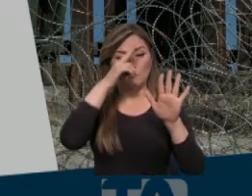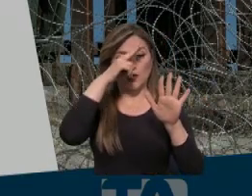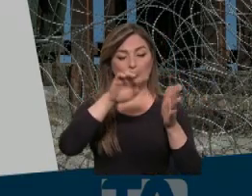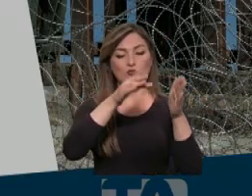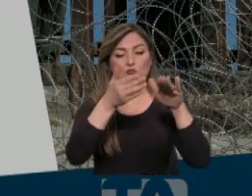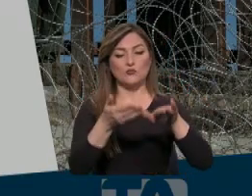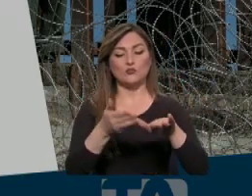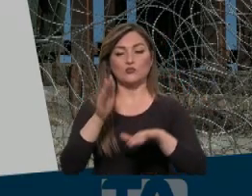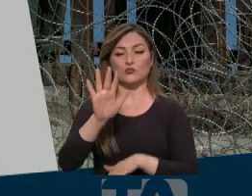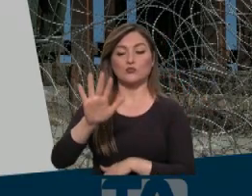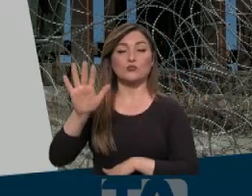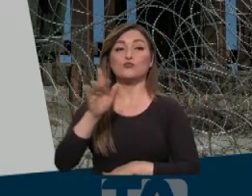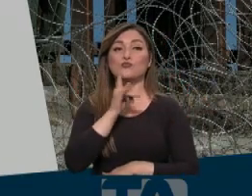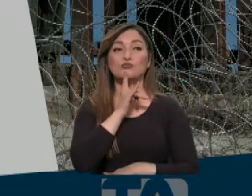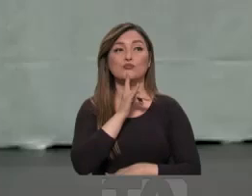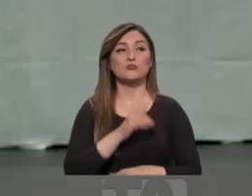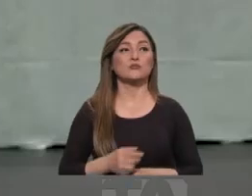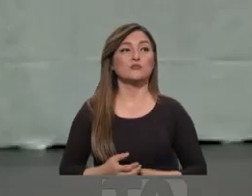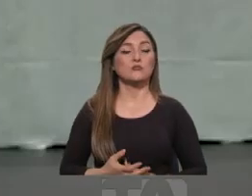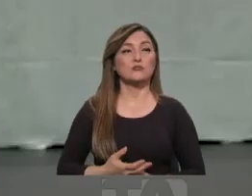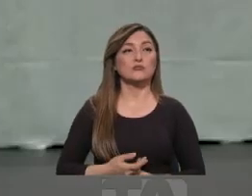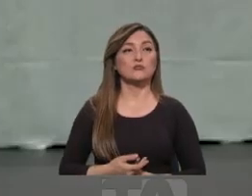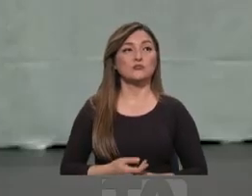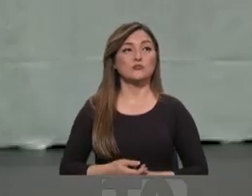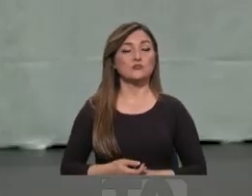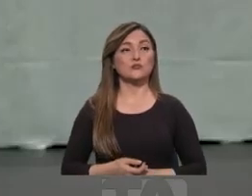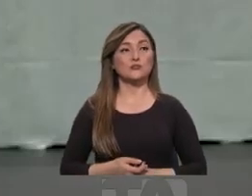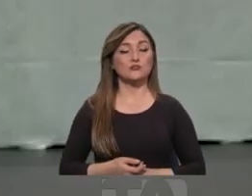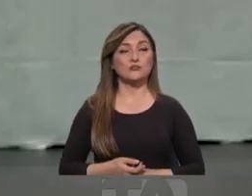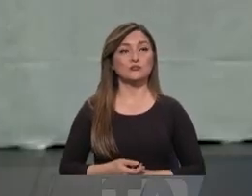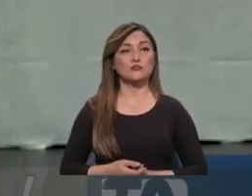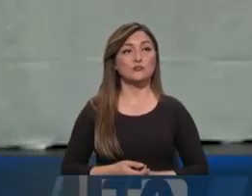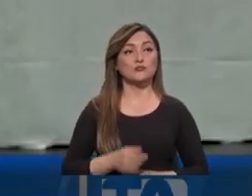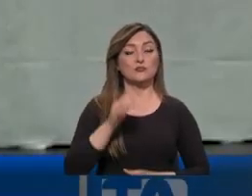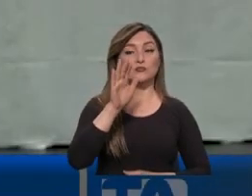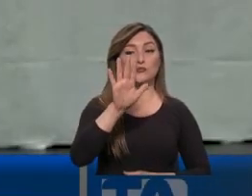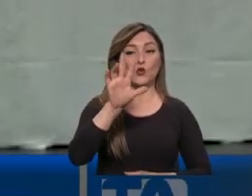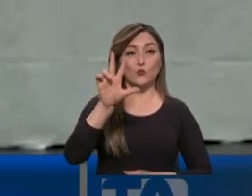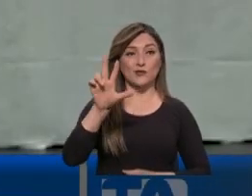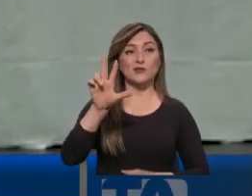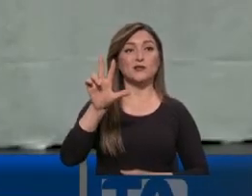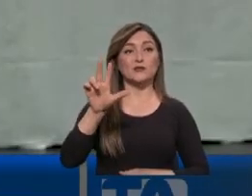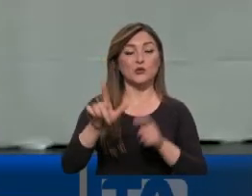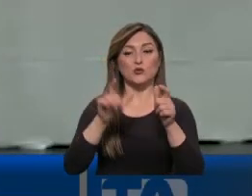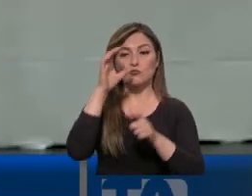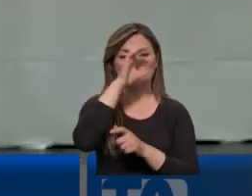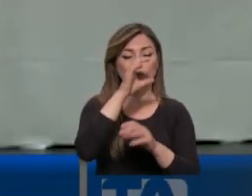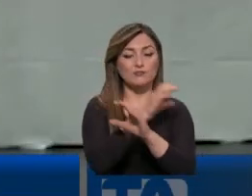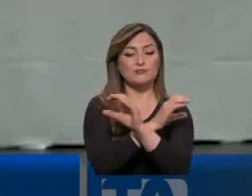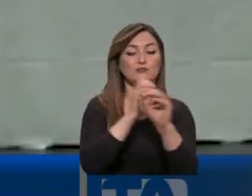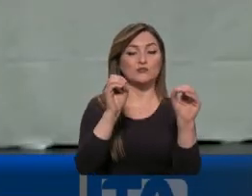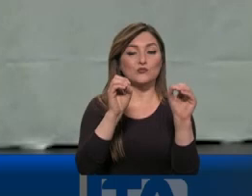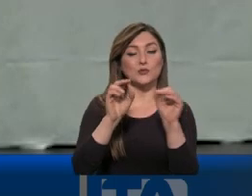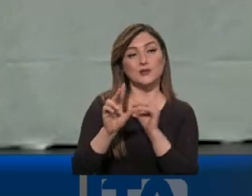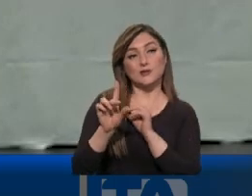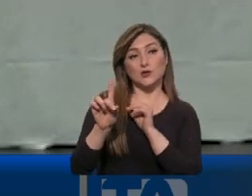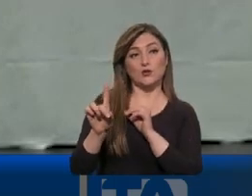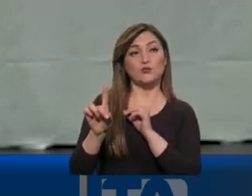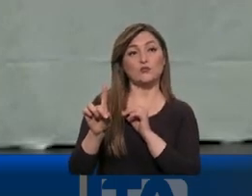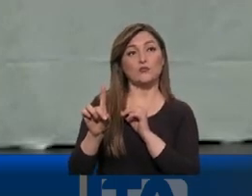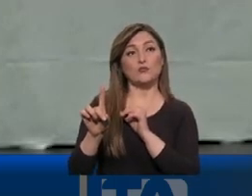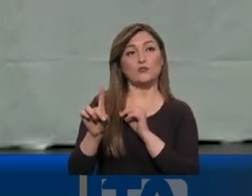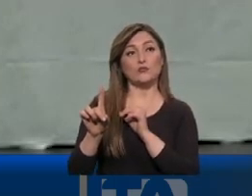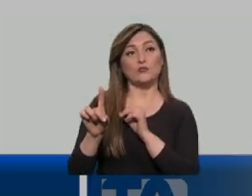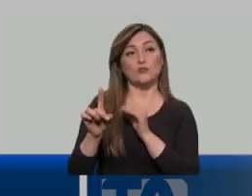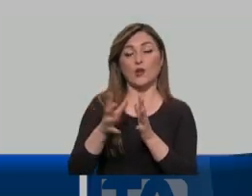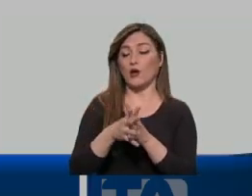y 55 en Estados Unidos. Existen 53 casos registrados como desaparecidos, de los cuales 31 han